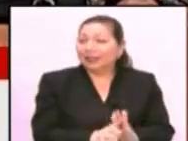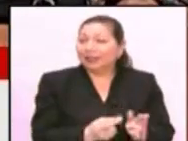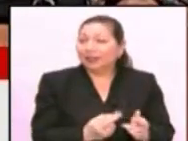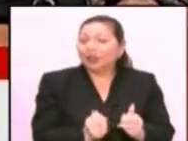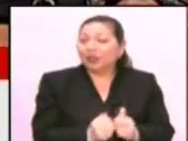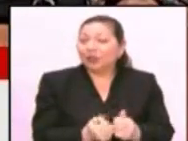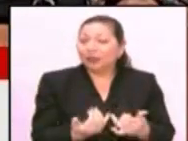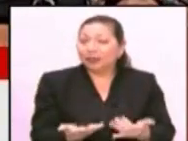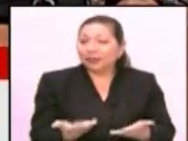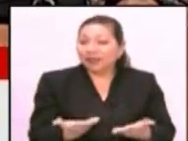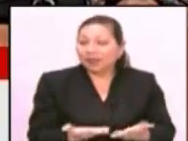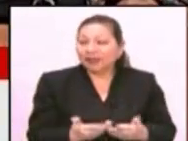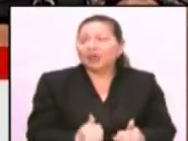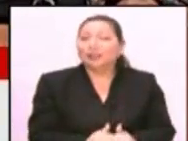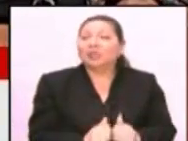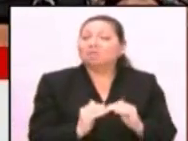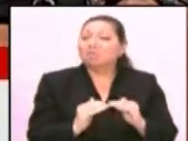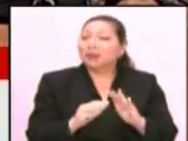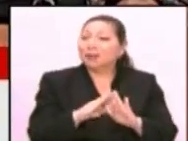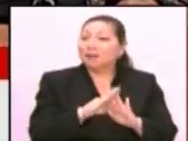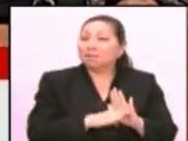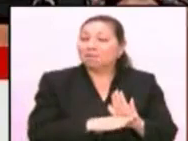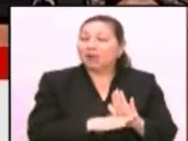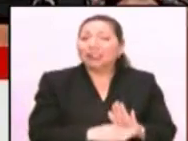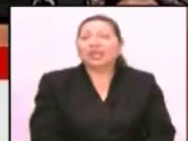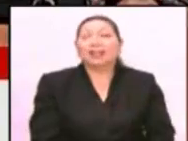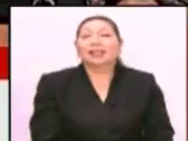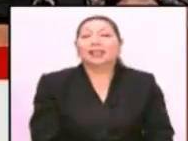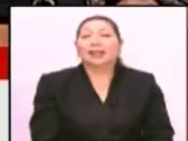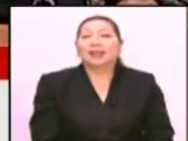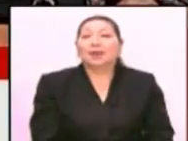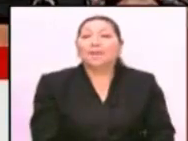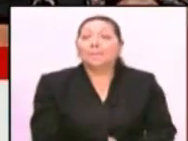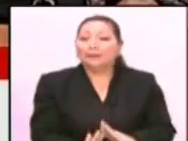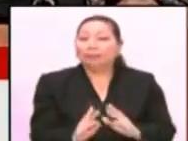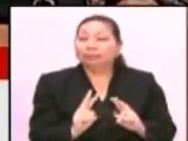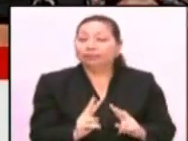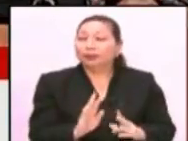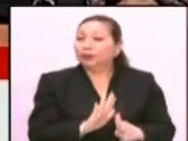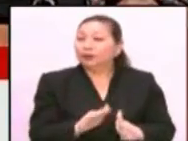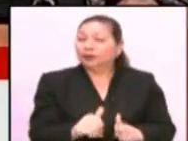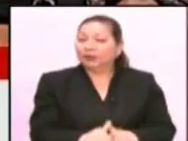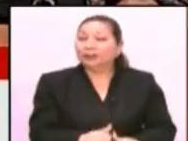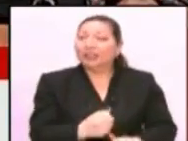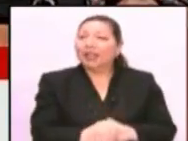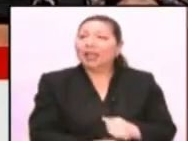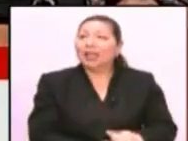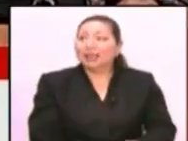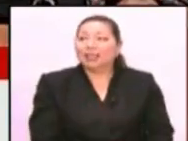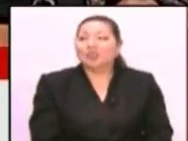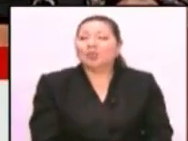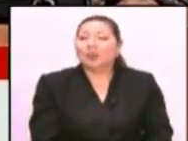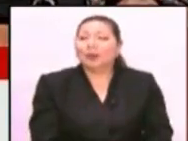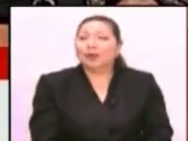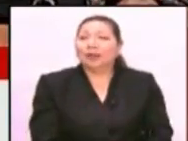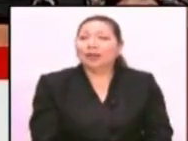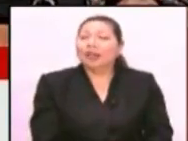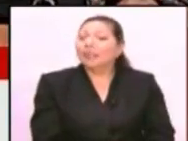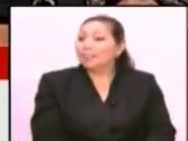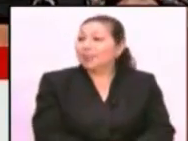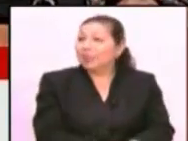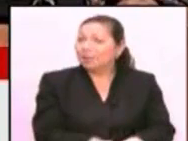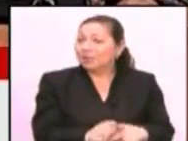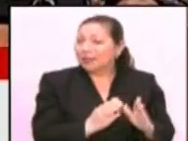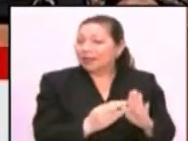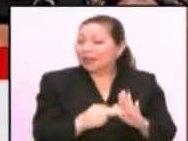relación contractual, obviamente con un marco mínimo, de forma que evitar las explotaciones que hemos visto durante tantos años. Hemos determinado también,